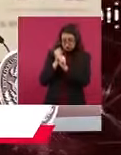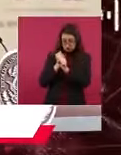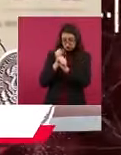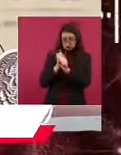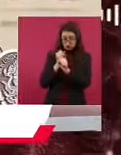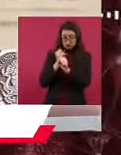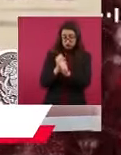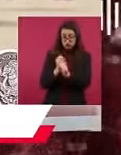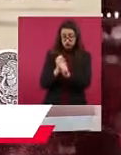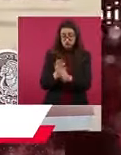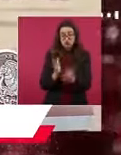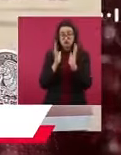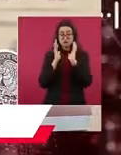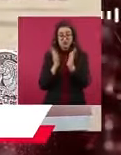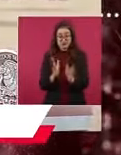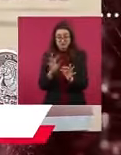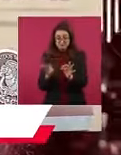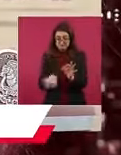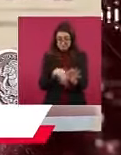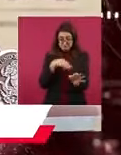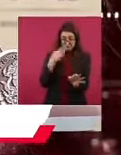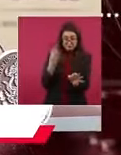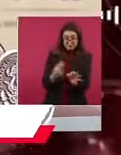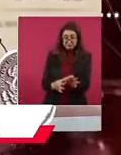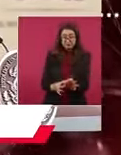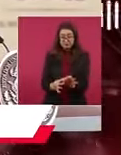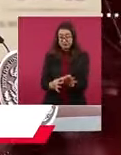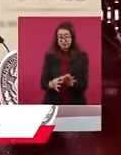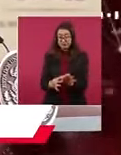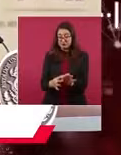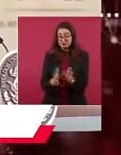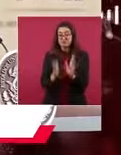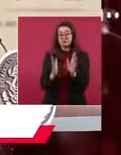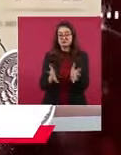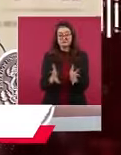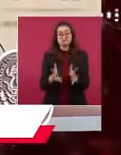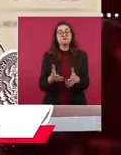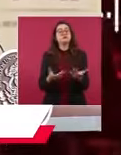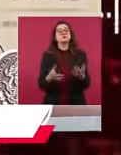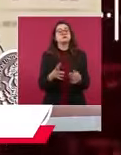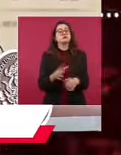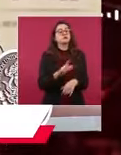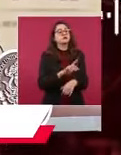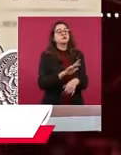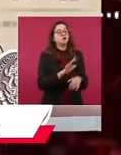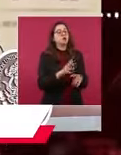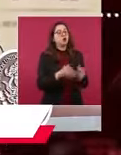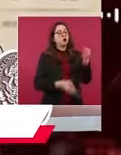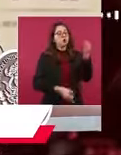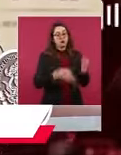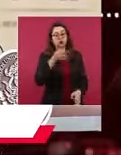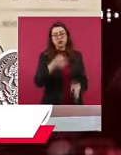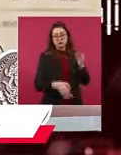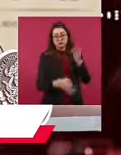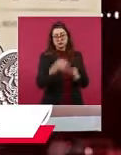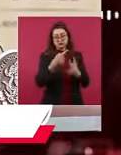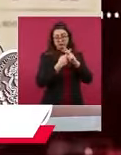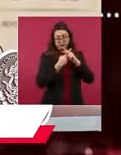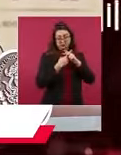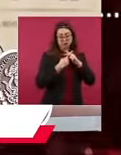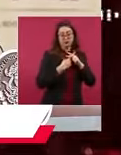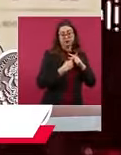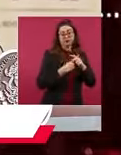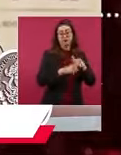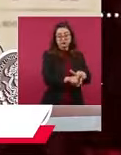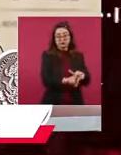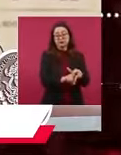Valle, en donde dijo, pues siempre ha ganado el Partido Acción Nacional hasta la última elección, y resulta